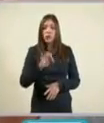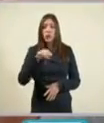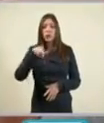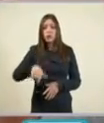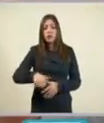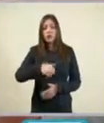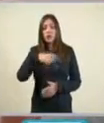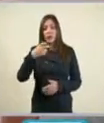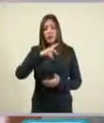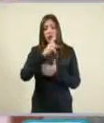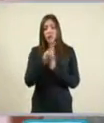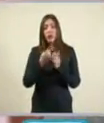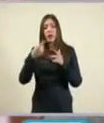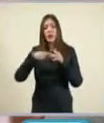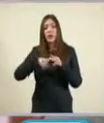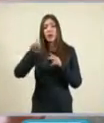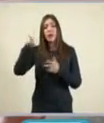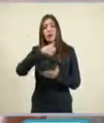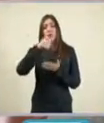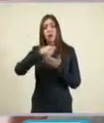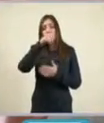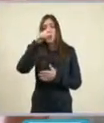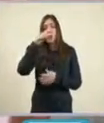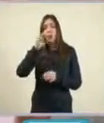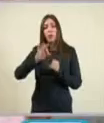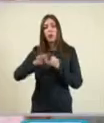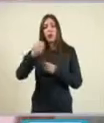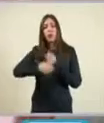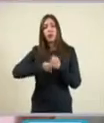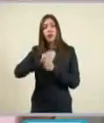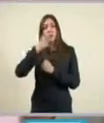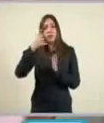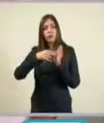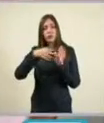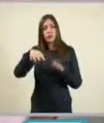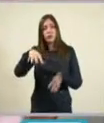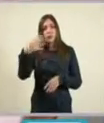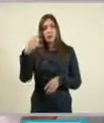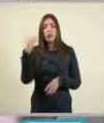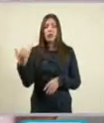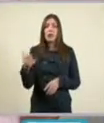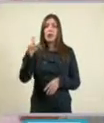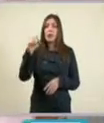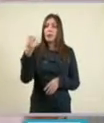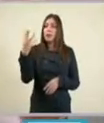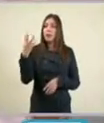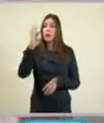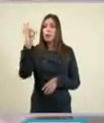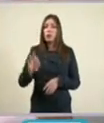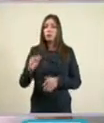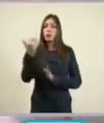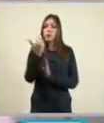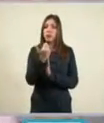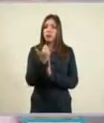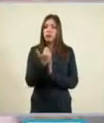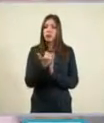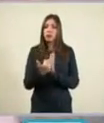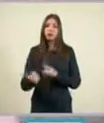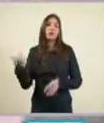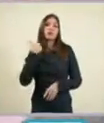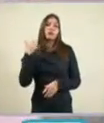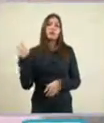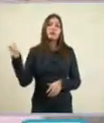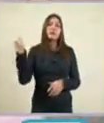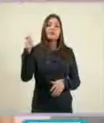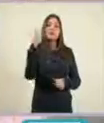en Ciudad Juárez a finales del 2014. Sí. Y desde entonces, 24% han reducido los homicidios.